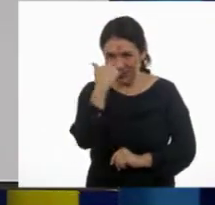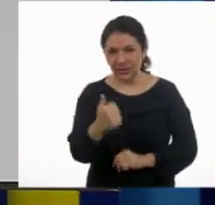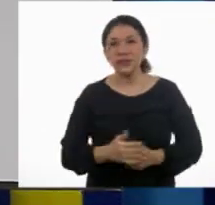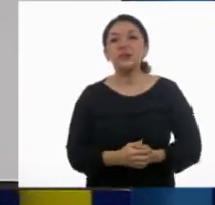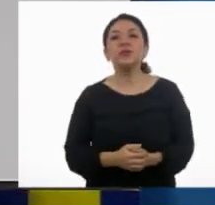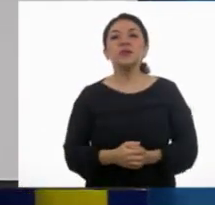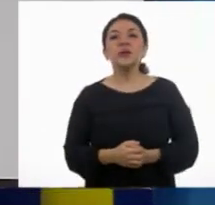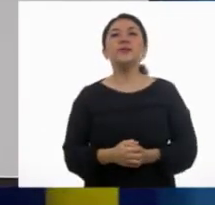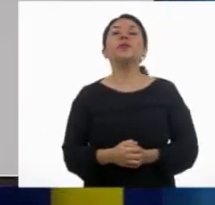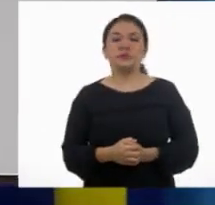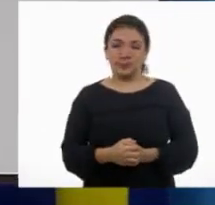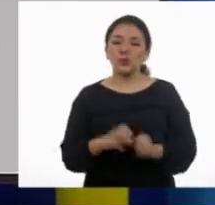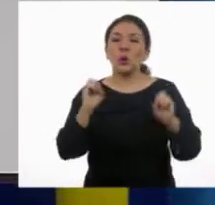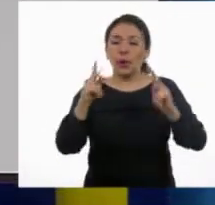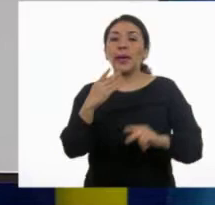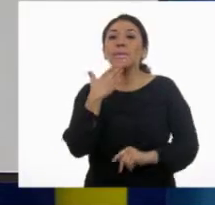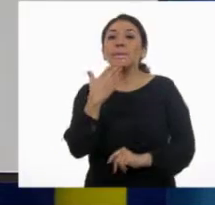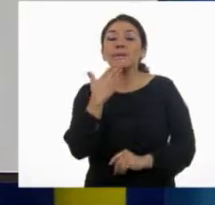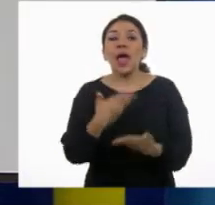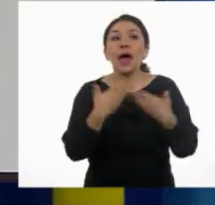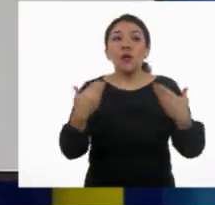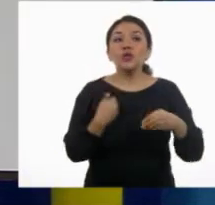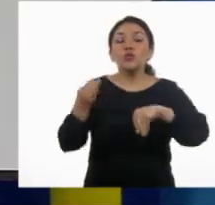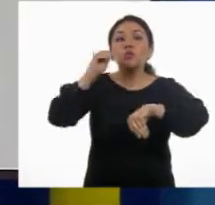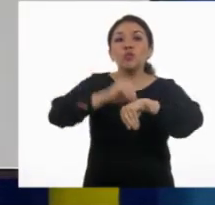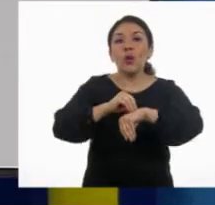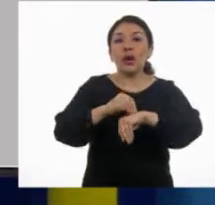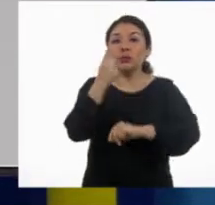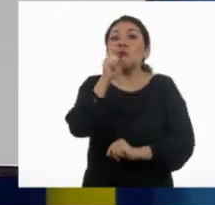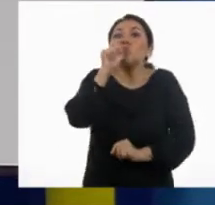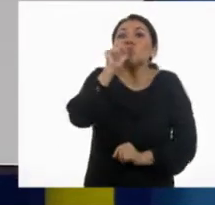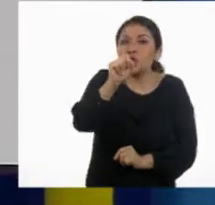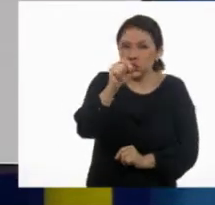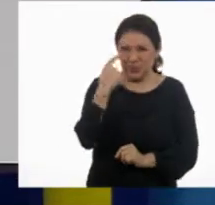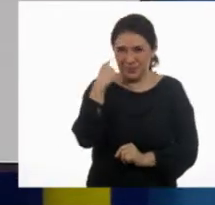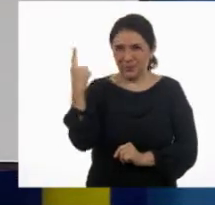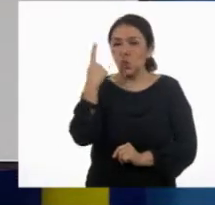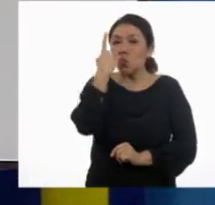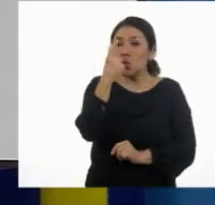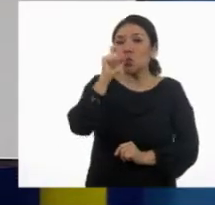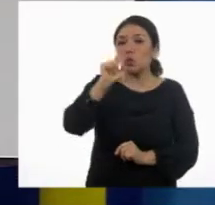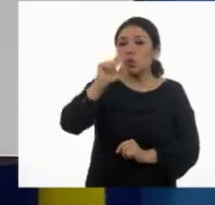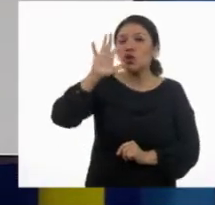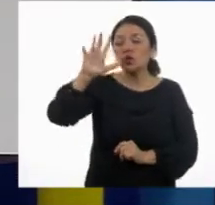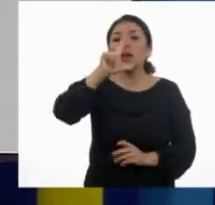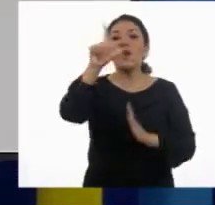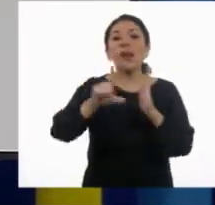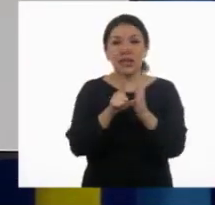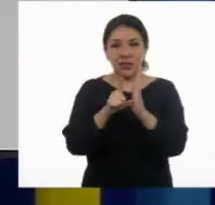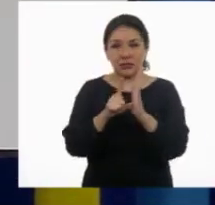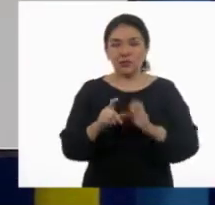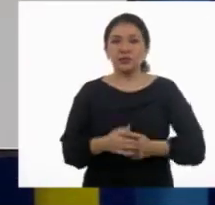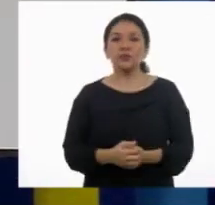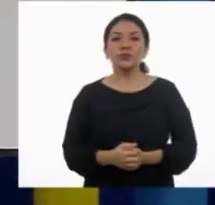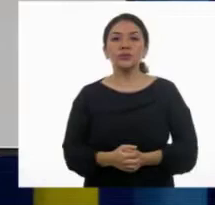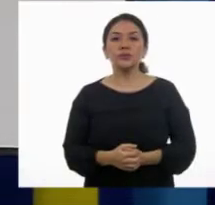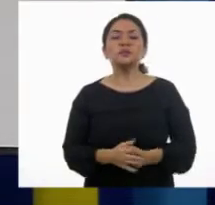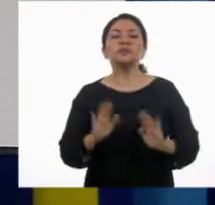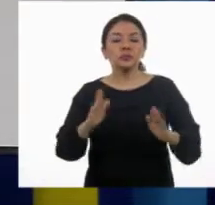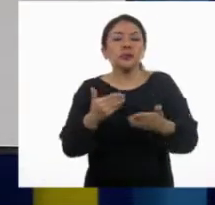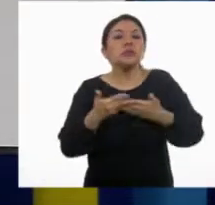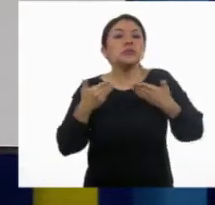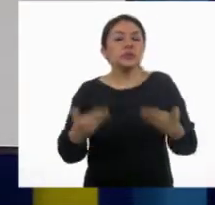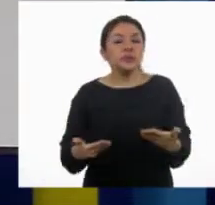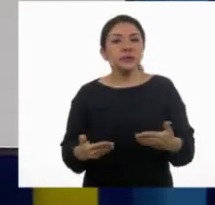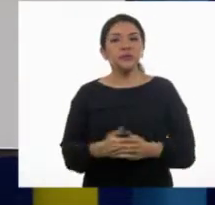Sí. Muy bien. Vamos a ponerle aquí para que no se confunda. Es de 1.5 litros.